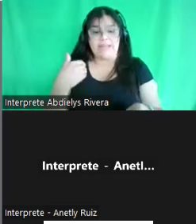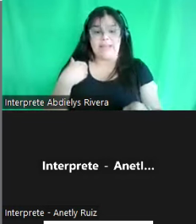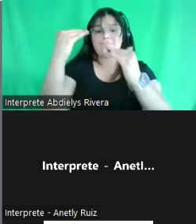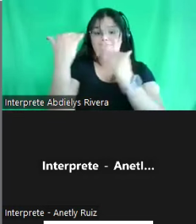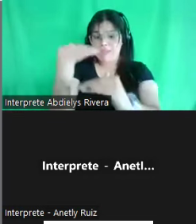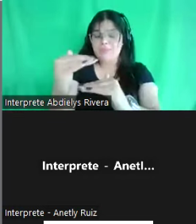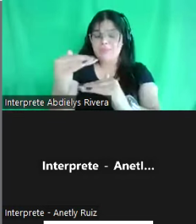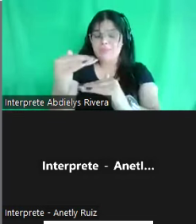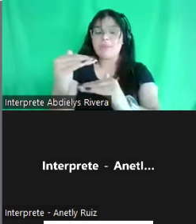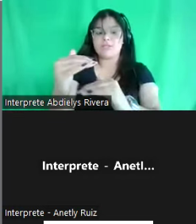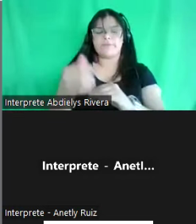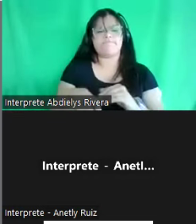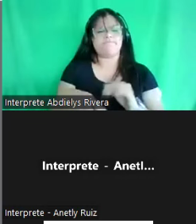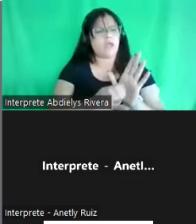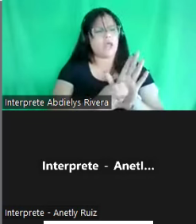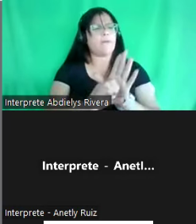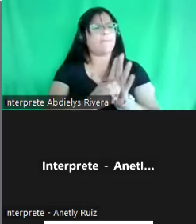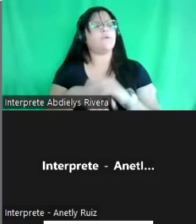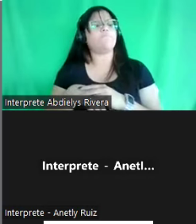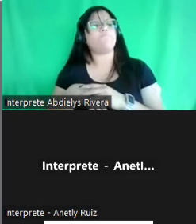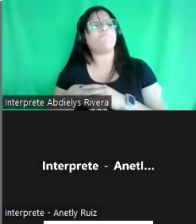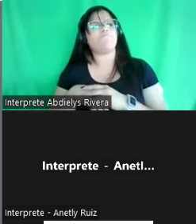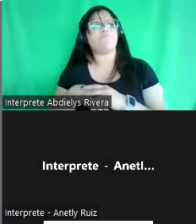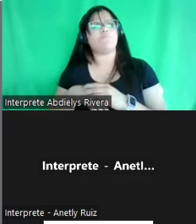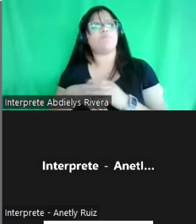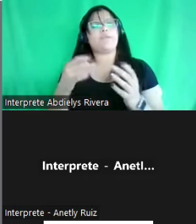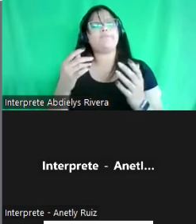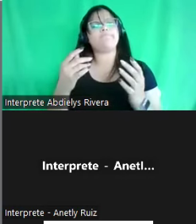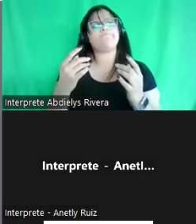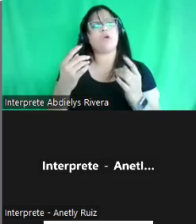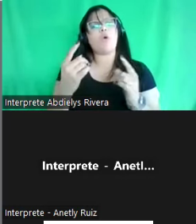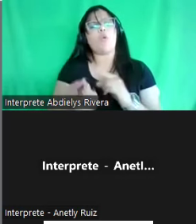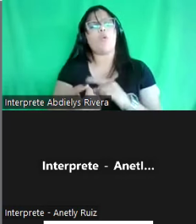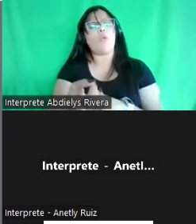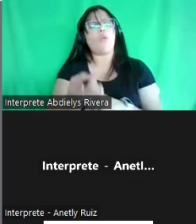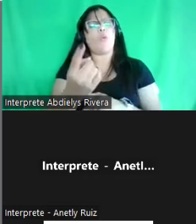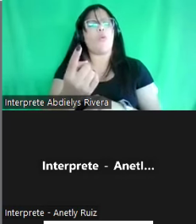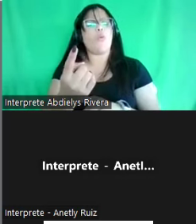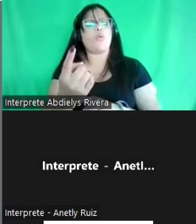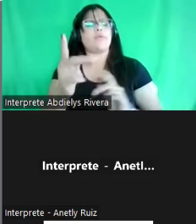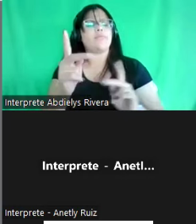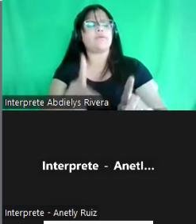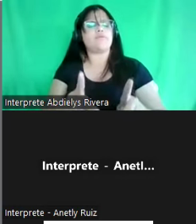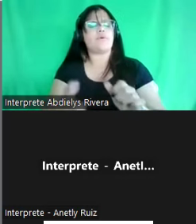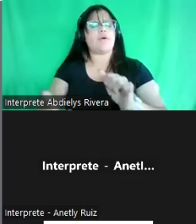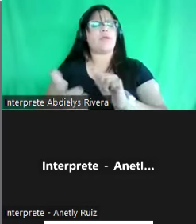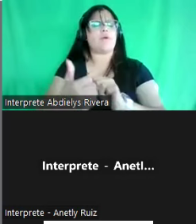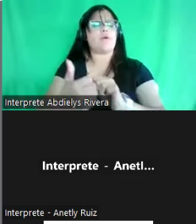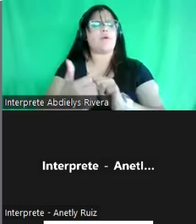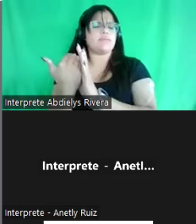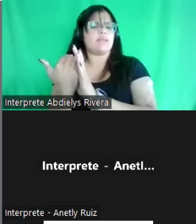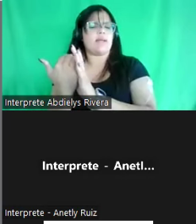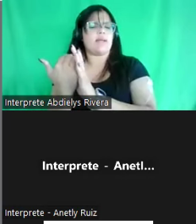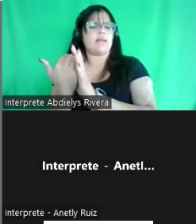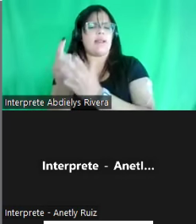Por ejemplo, algo que no se piensa tanto es que un paciente con cáncer, mientras recibe su tratamiento de quimioterapia y,